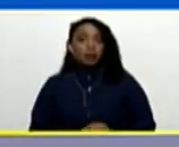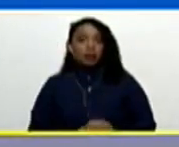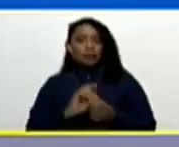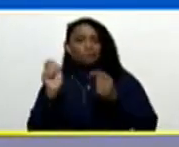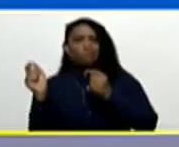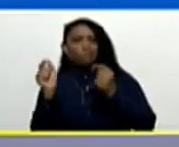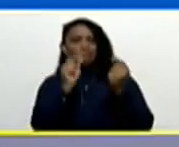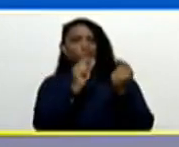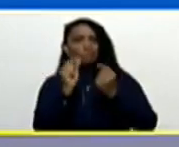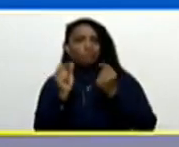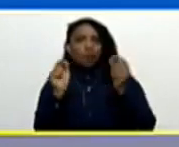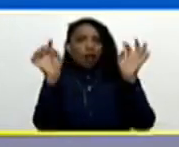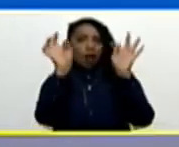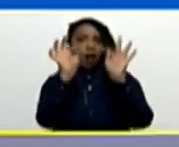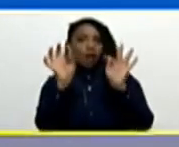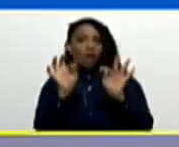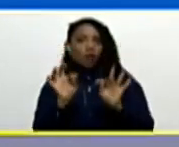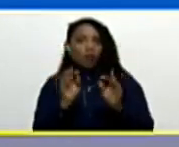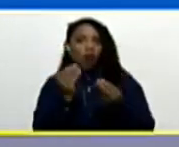discutíamos la alternativa